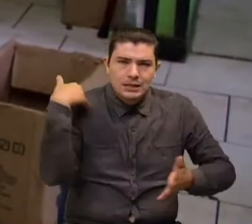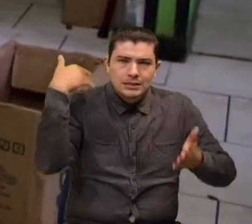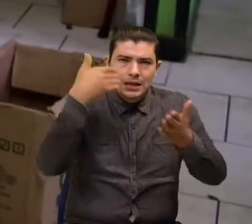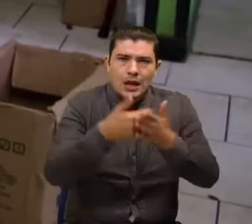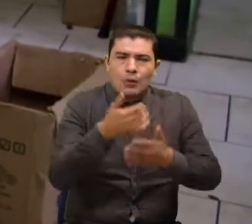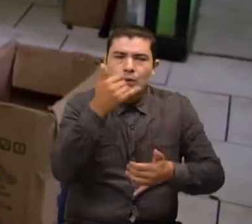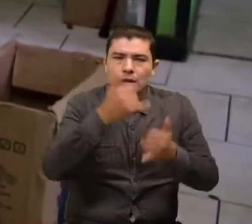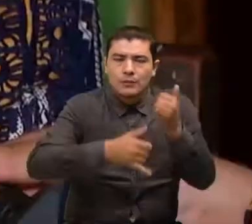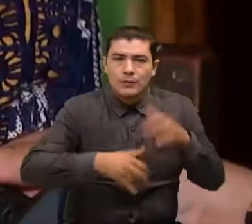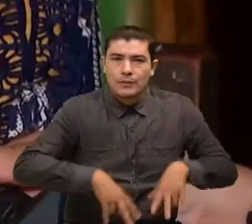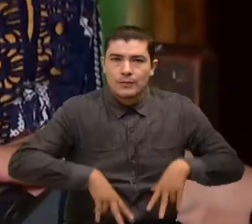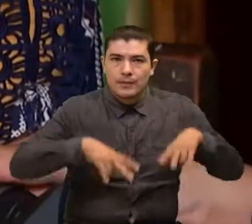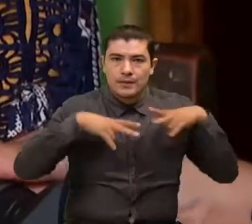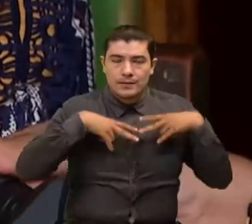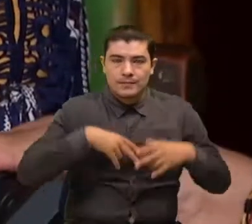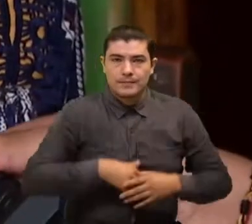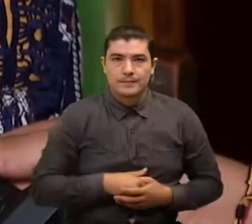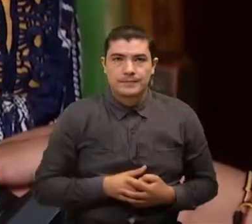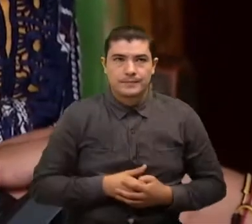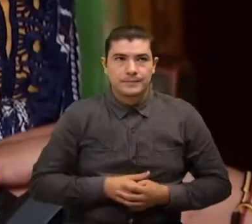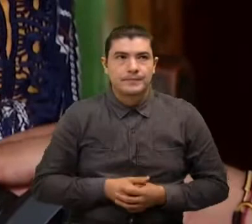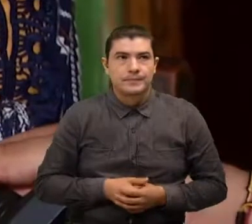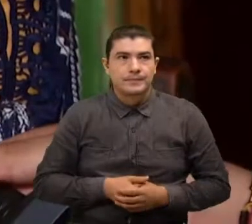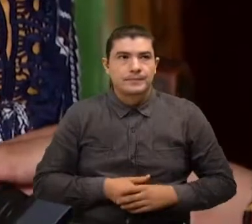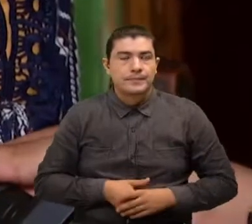vida. Siempre se trabaja en este oficio